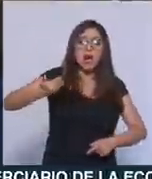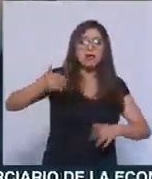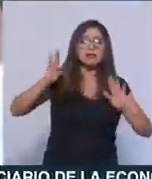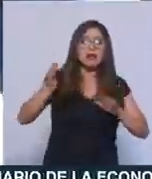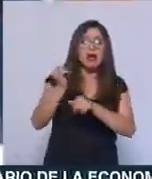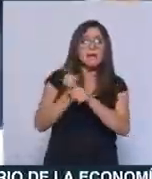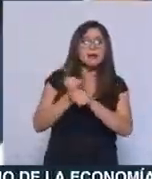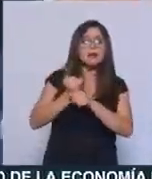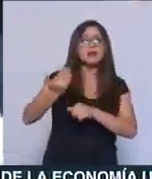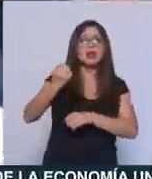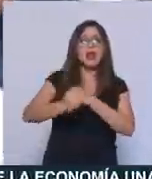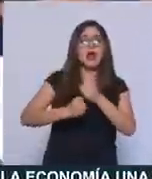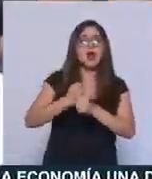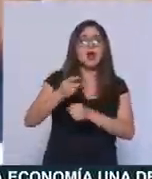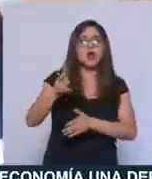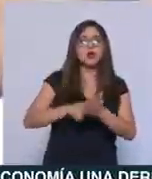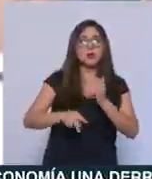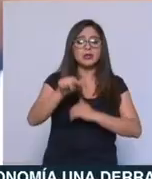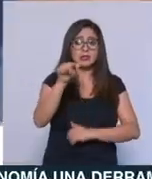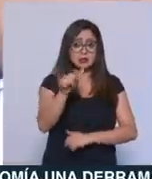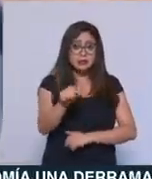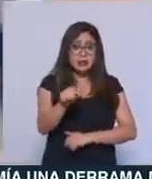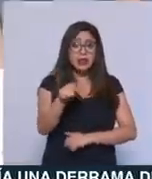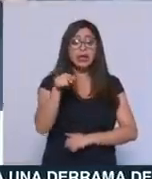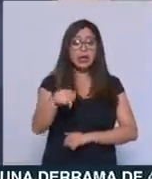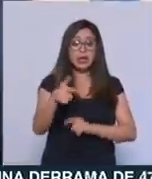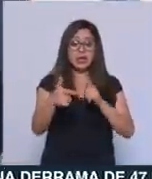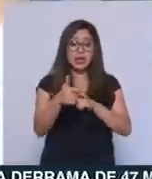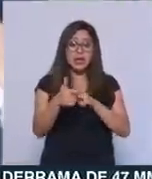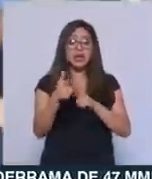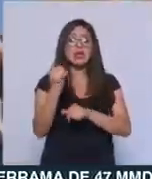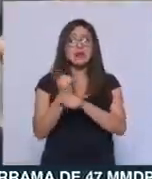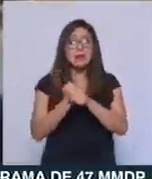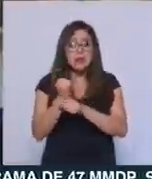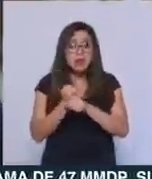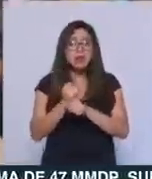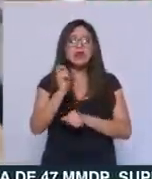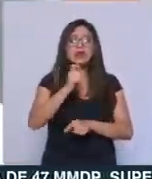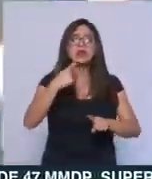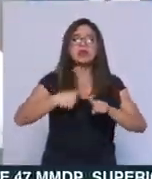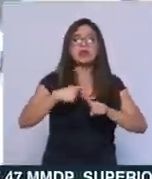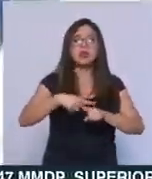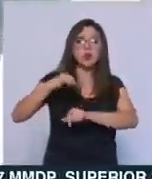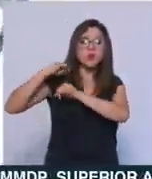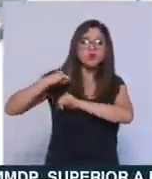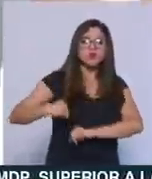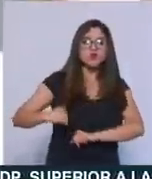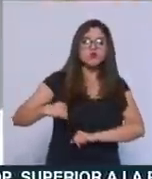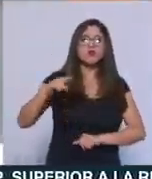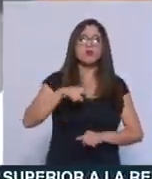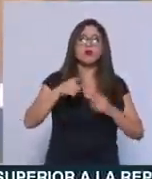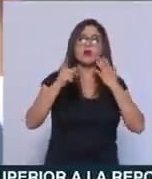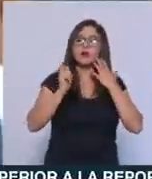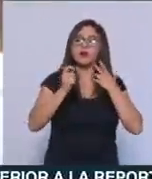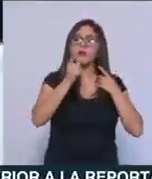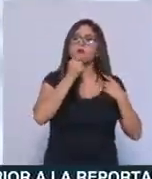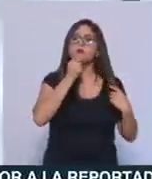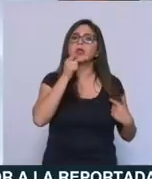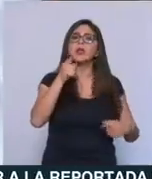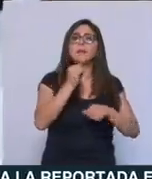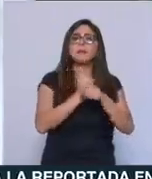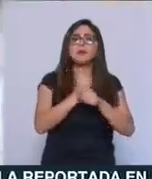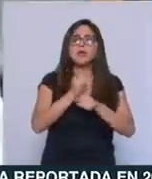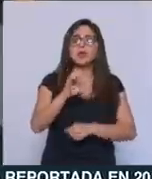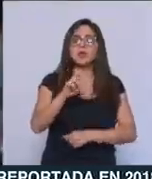año 2017. Estaba bajo investigación y a custodia de uno de los elementos de la Policía de